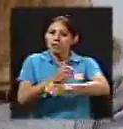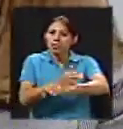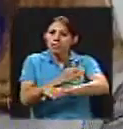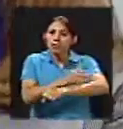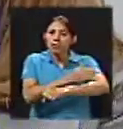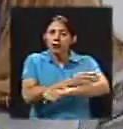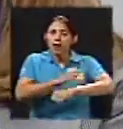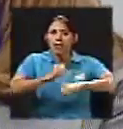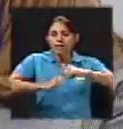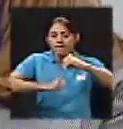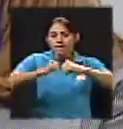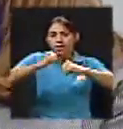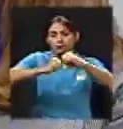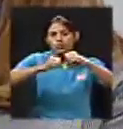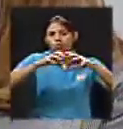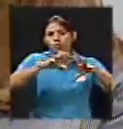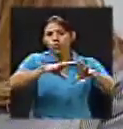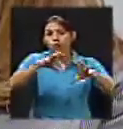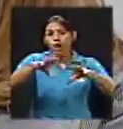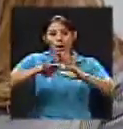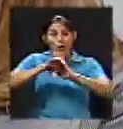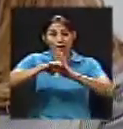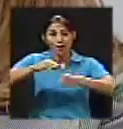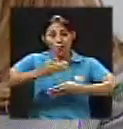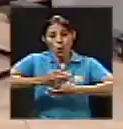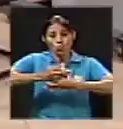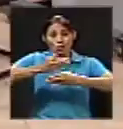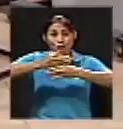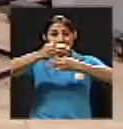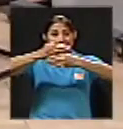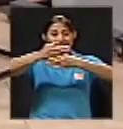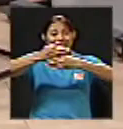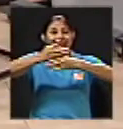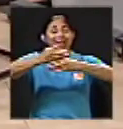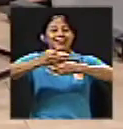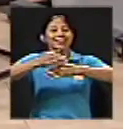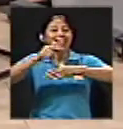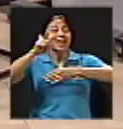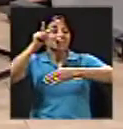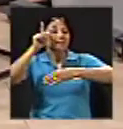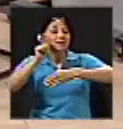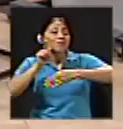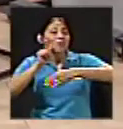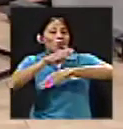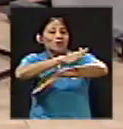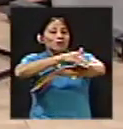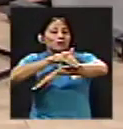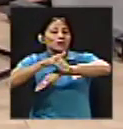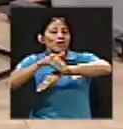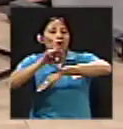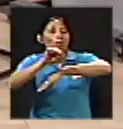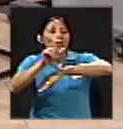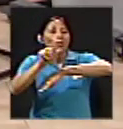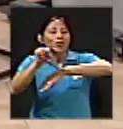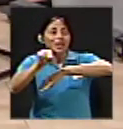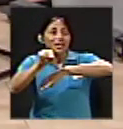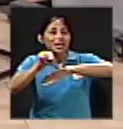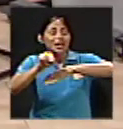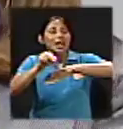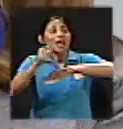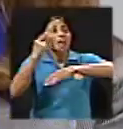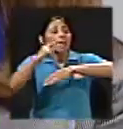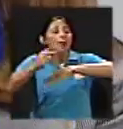infraestructura, y aquí, por ejemplo, la construcción de la terminal de contenedores de Moín es un paso fundamentalísimo para el mejoramiento de la competitividad del